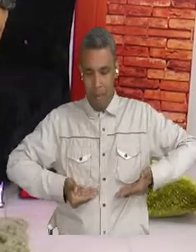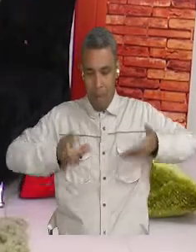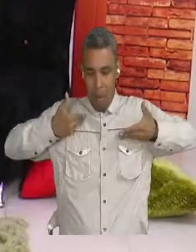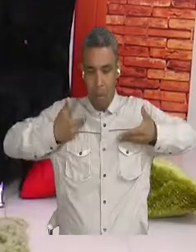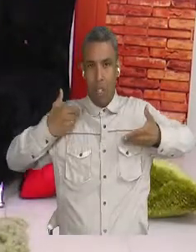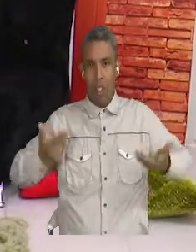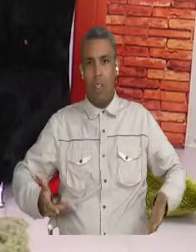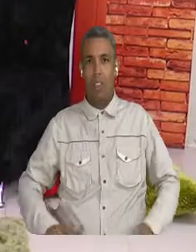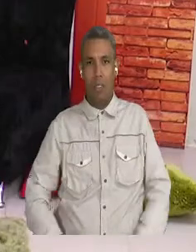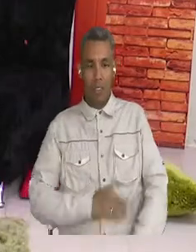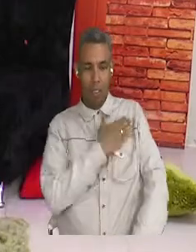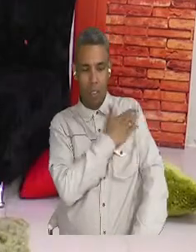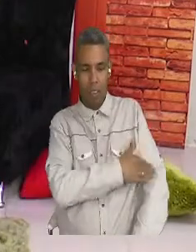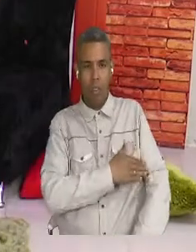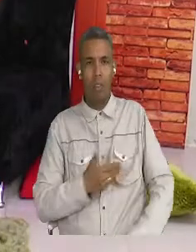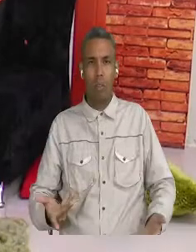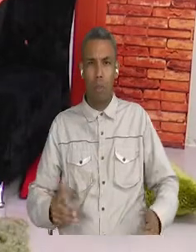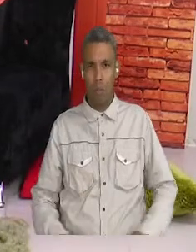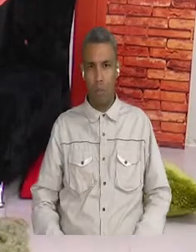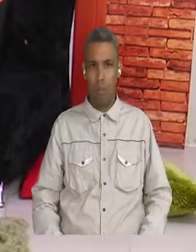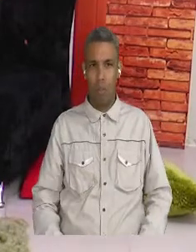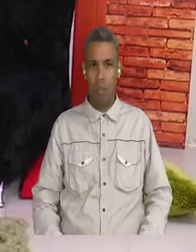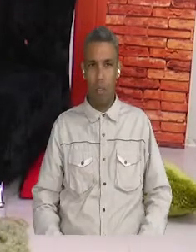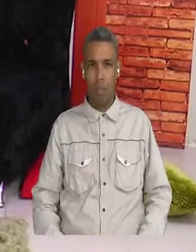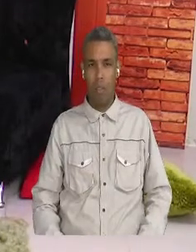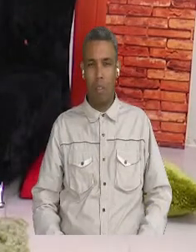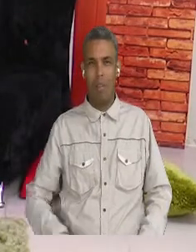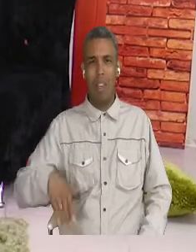brazo, ¿sí? Aquí que trabajamos prácticamente todo, la